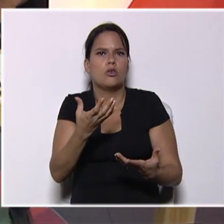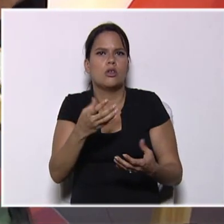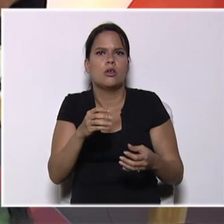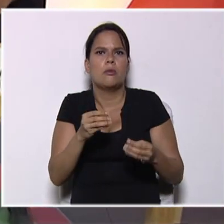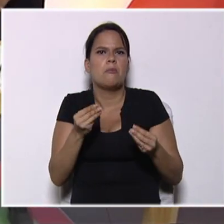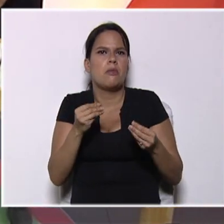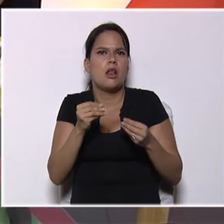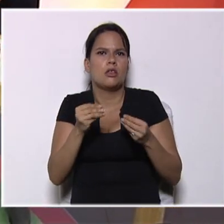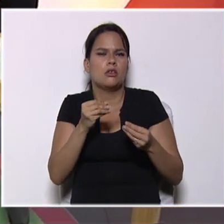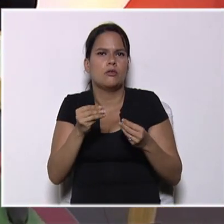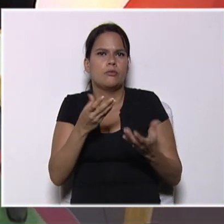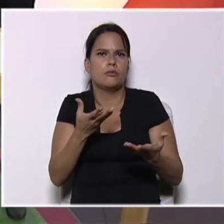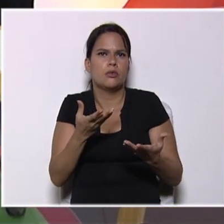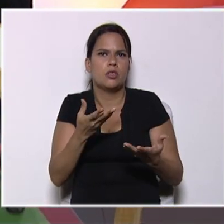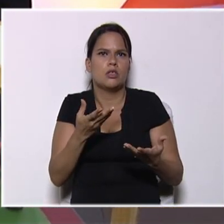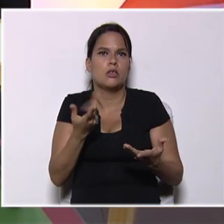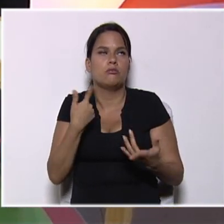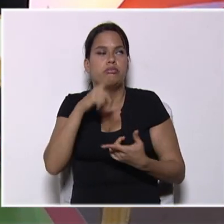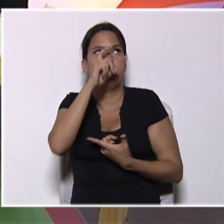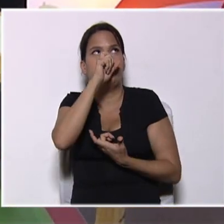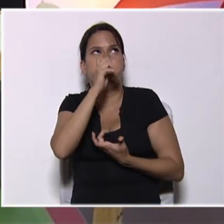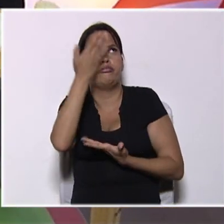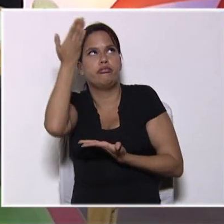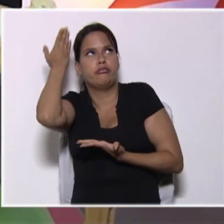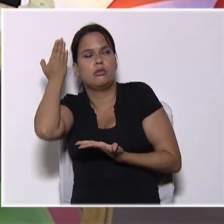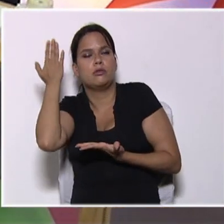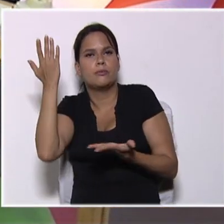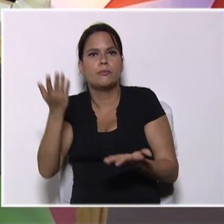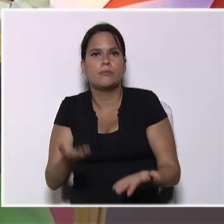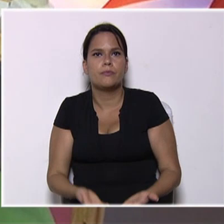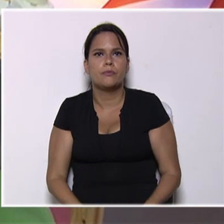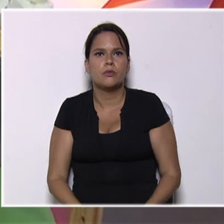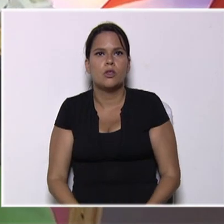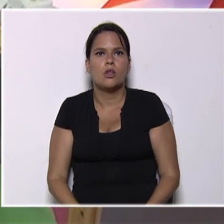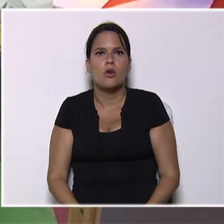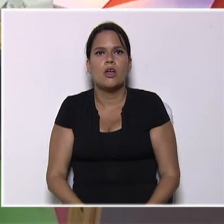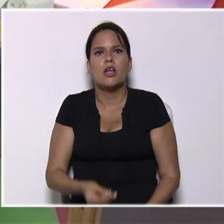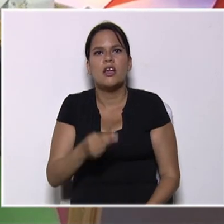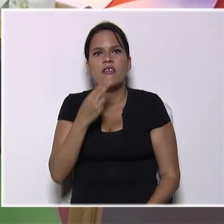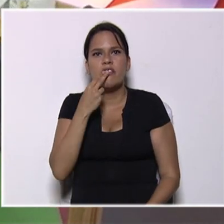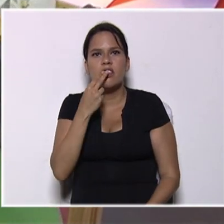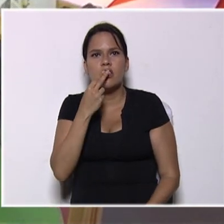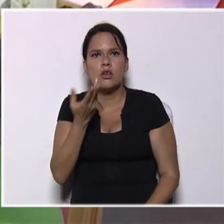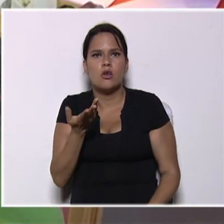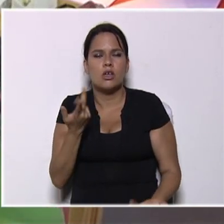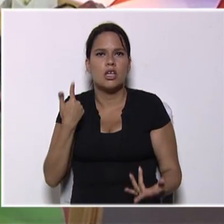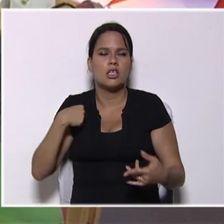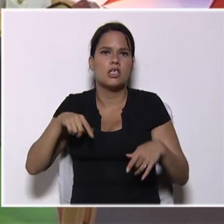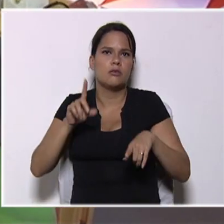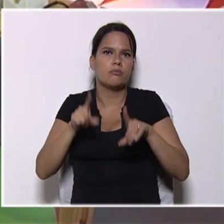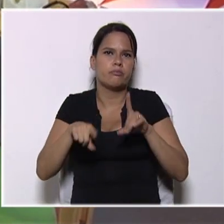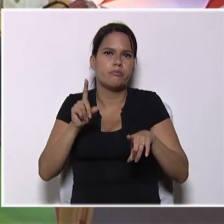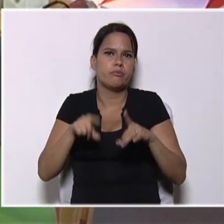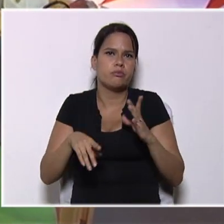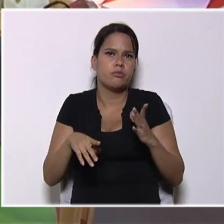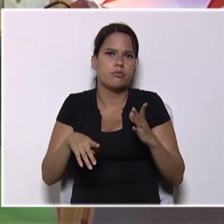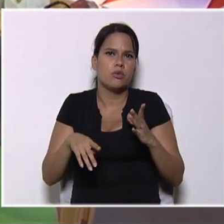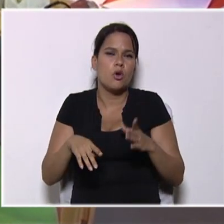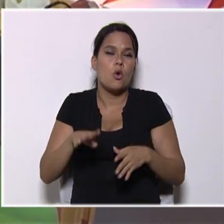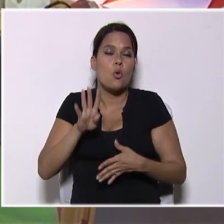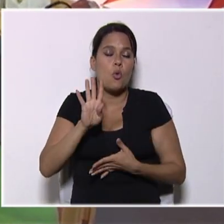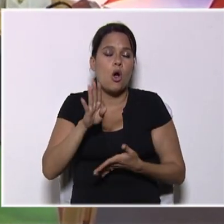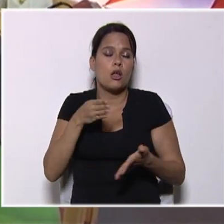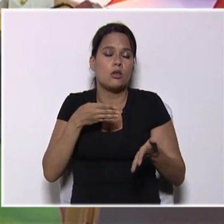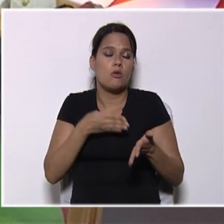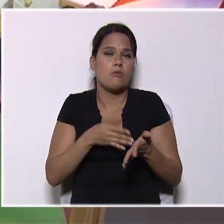plástico, que ya tarda años, o el vidrio, que tarda aproximadamente 4.000